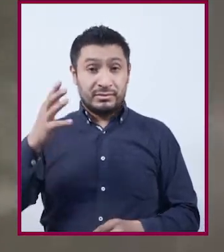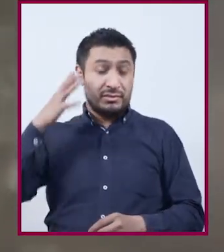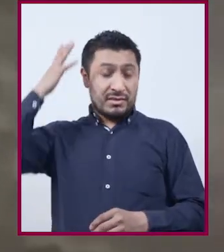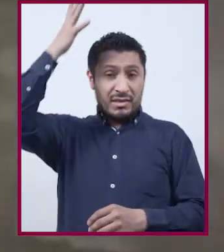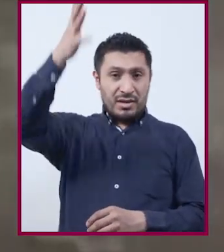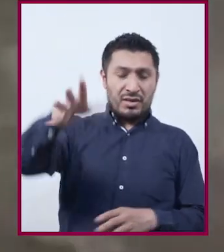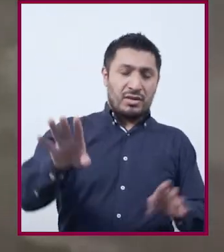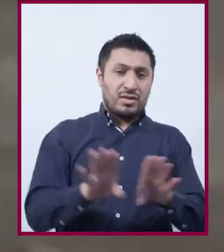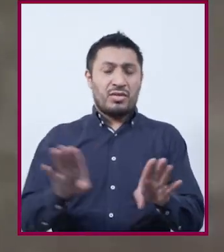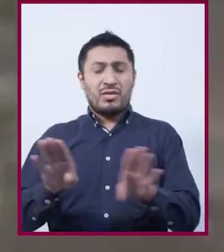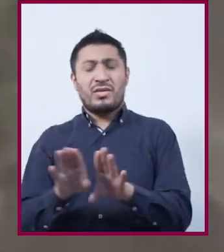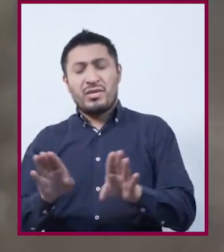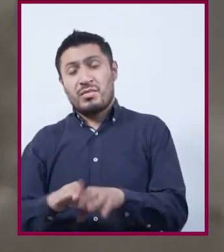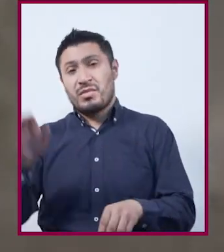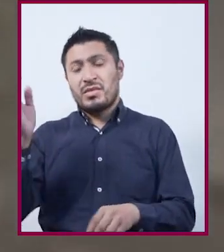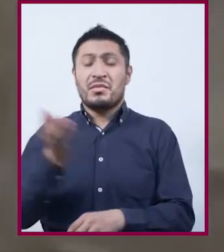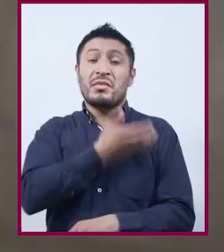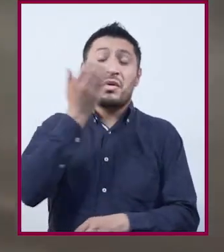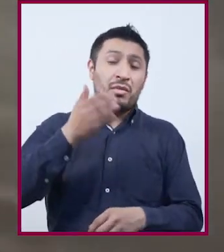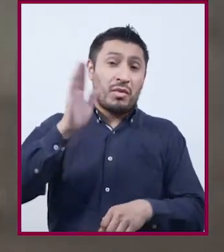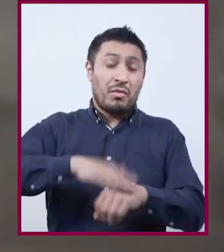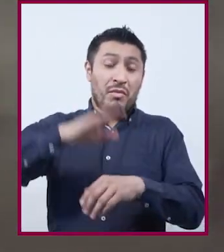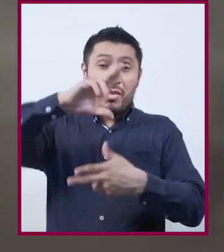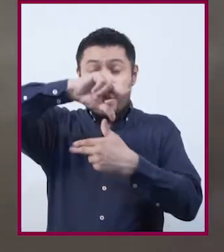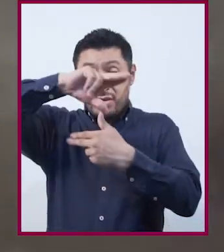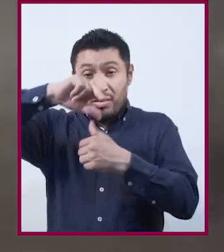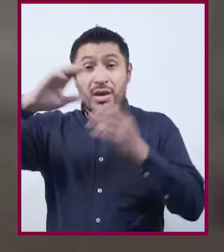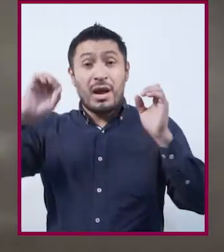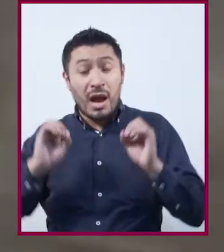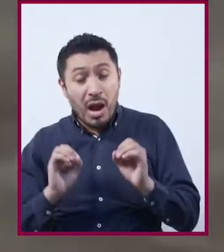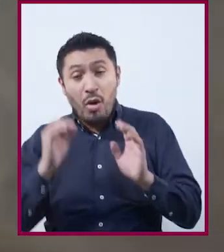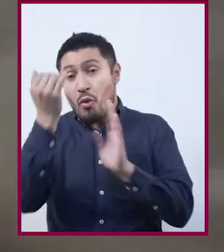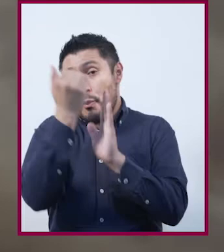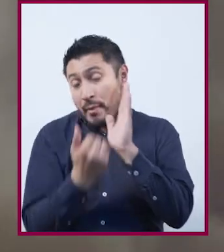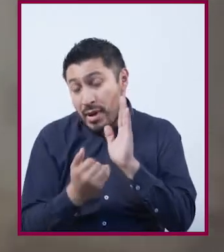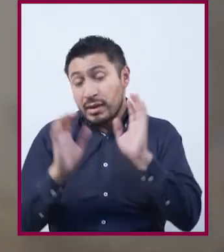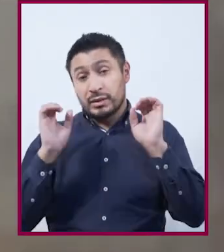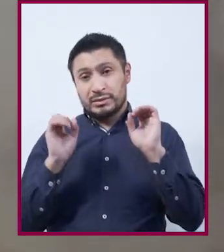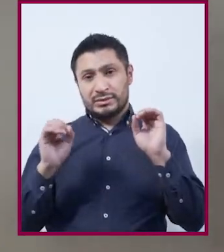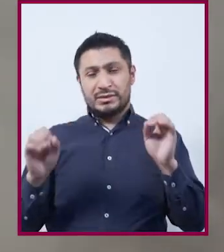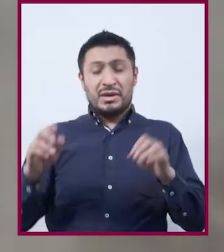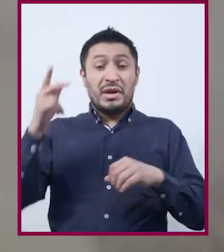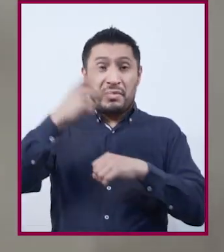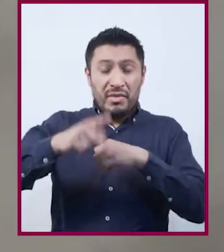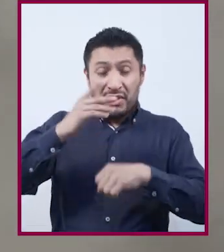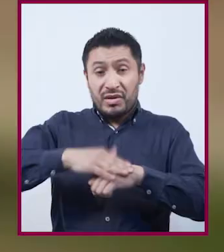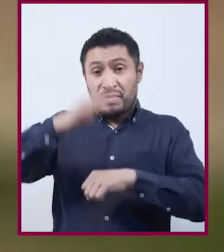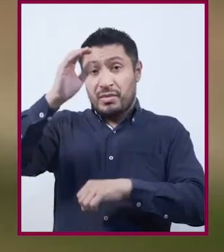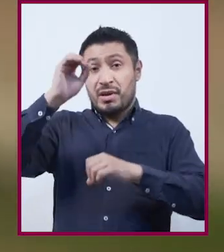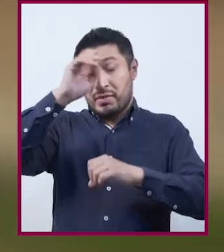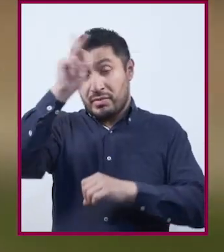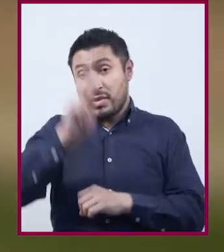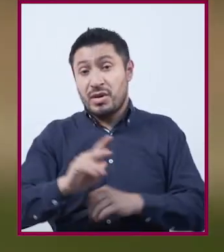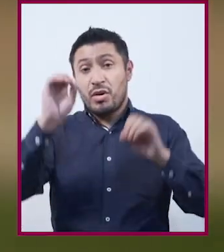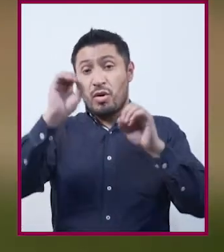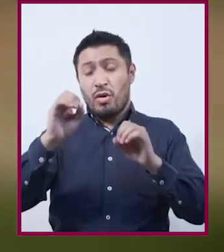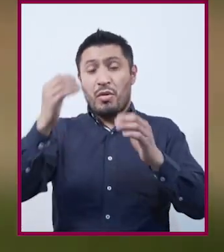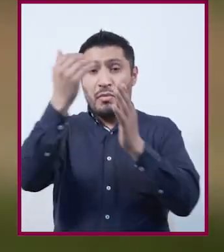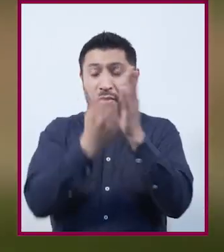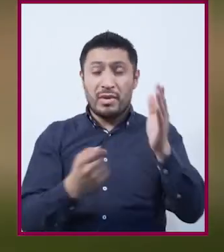En un futuro, ¿serán más constantes los huracanes? ¿Existirán fenómenos más devastadores que el gran huracán